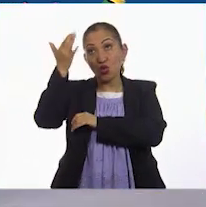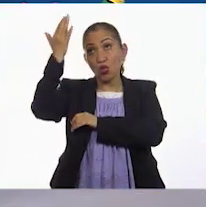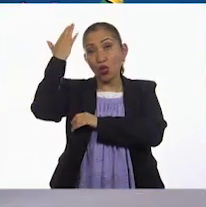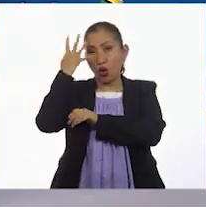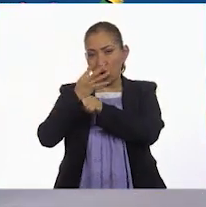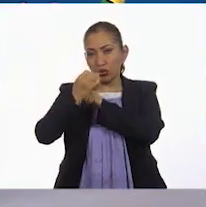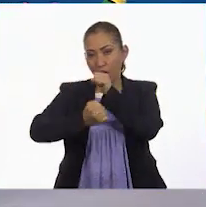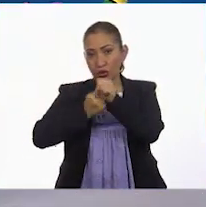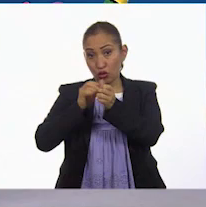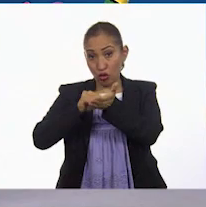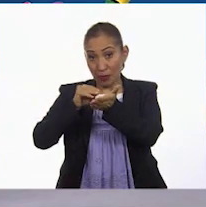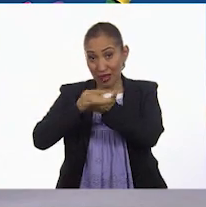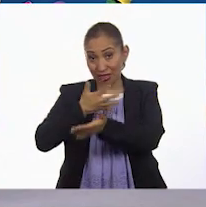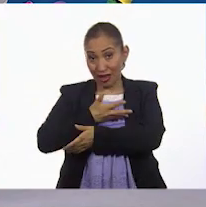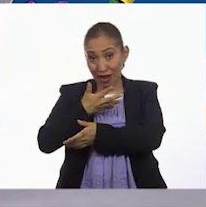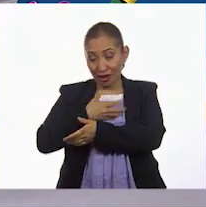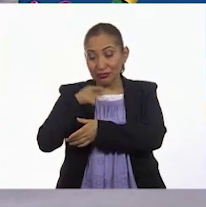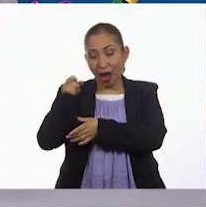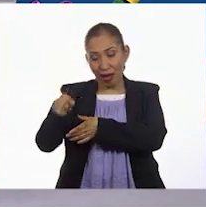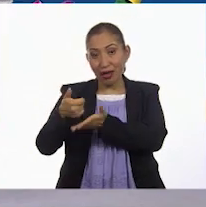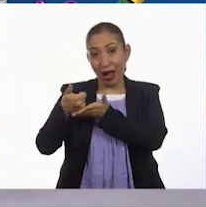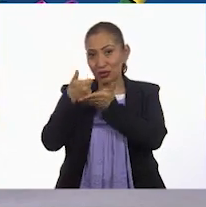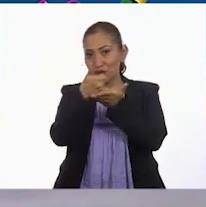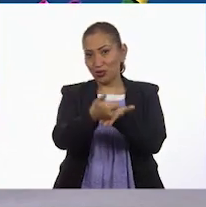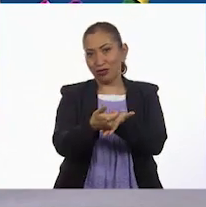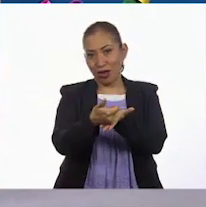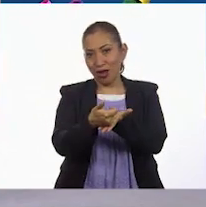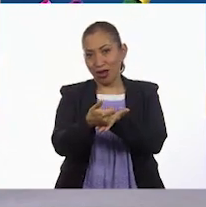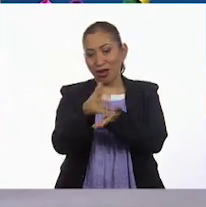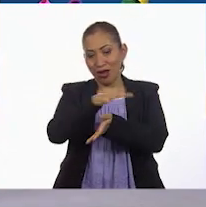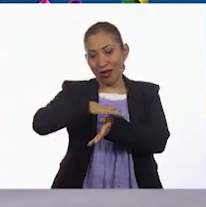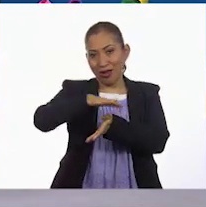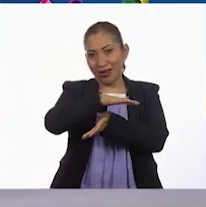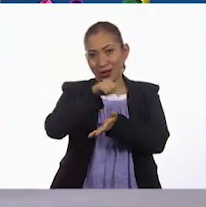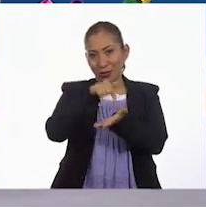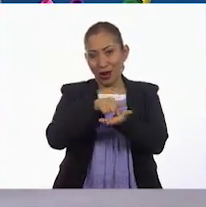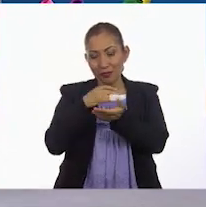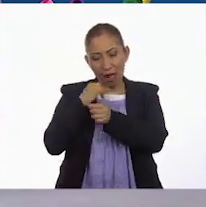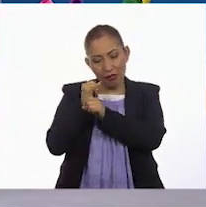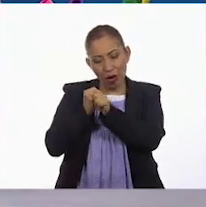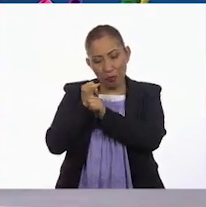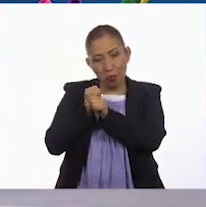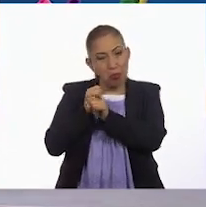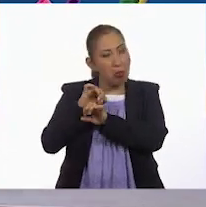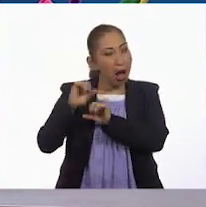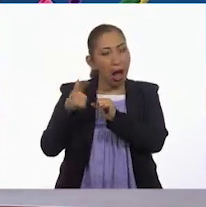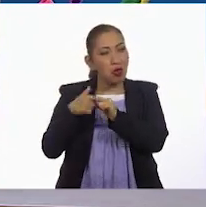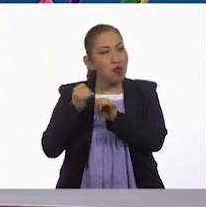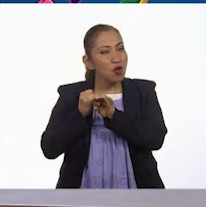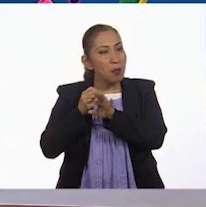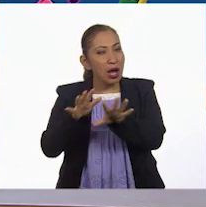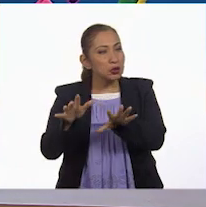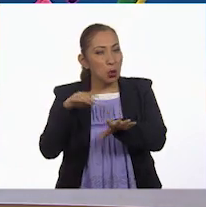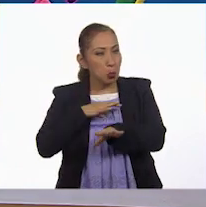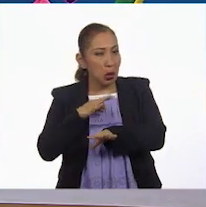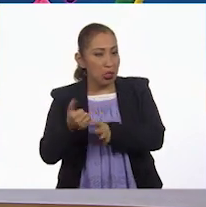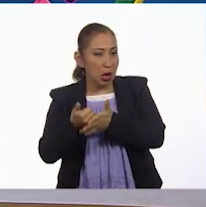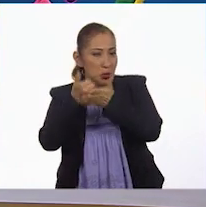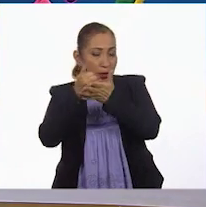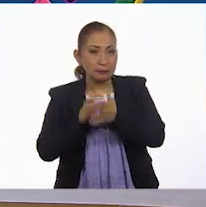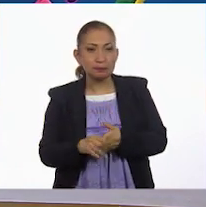4º grado, precisamente ahora para tu localidad vamos a tener esta fuente de